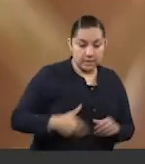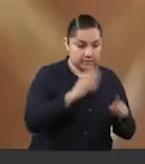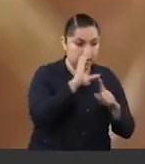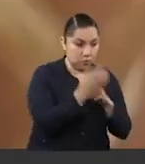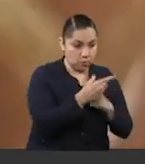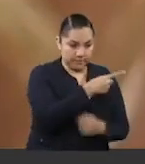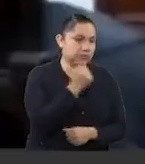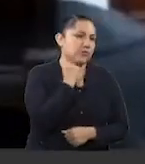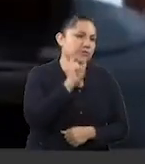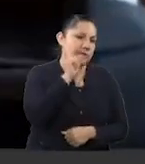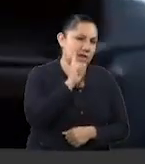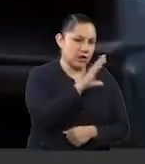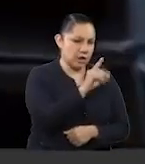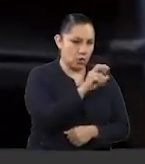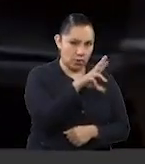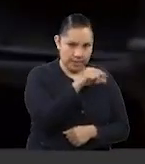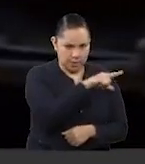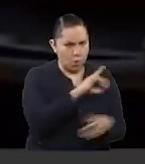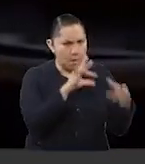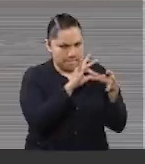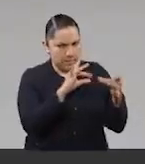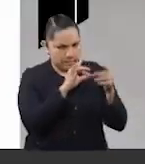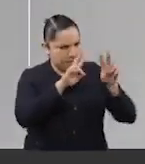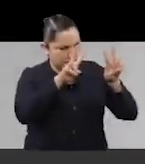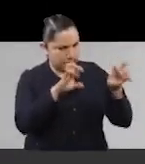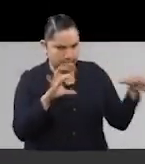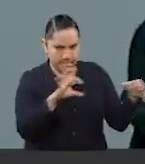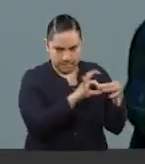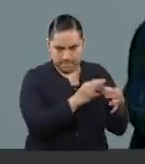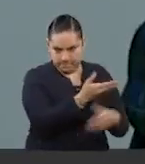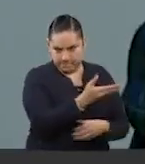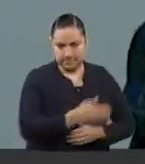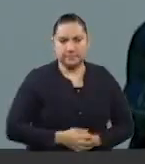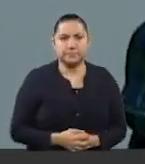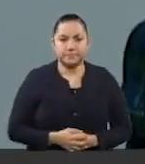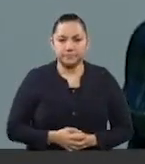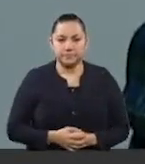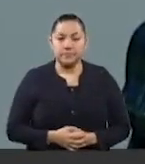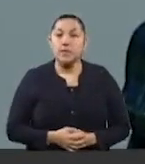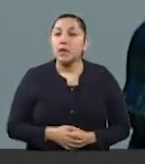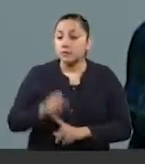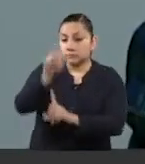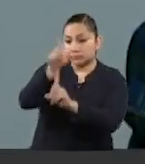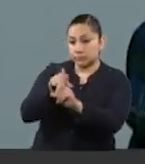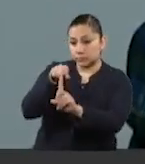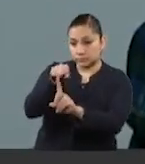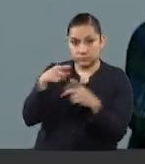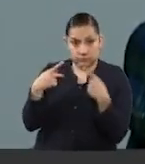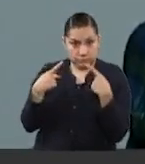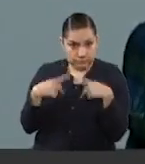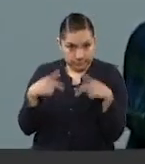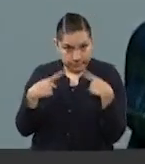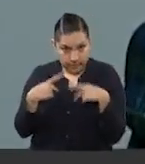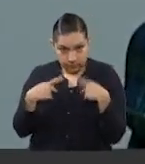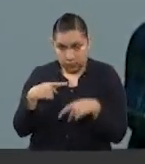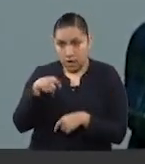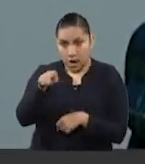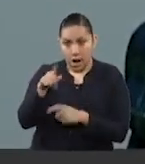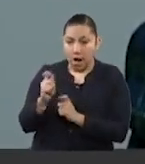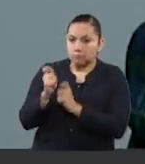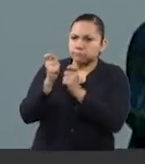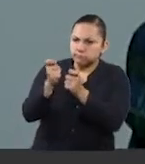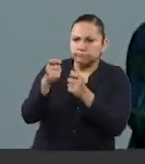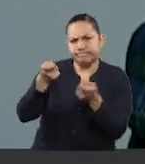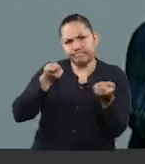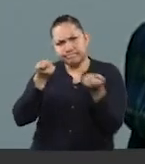Cordero se refirió al asunto que no se puede obligar a un individuo para que permanezca un cargo público aún en